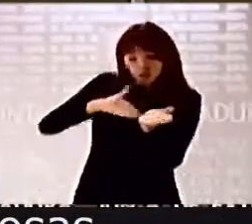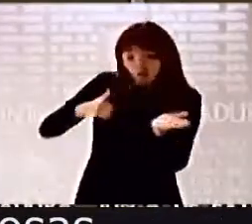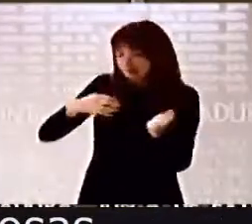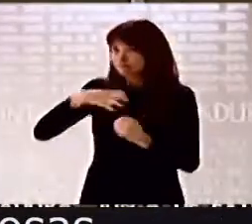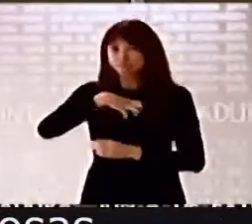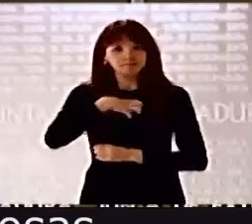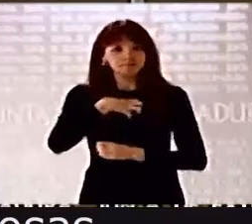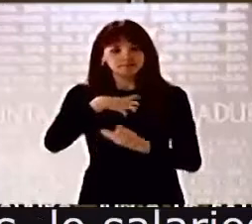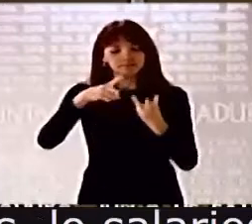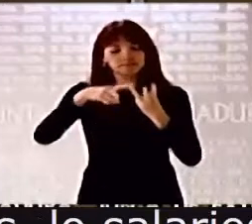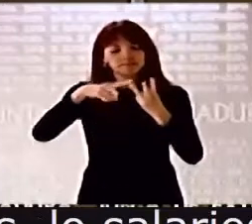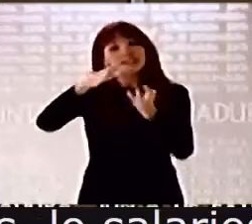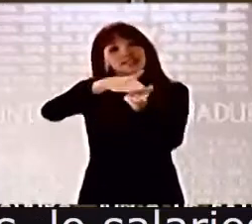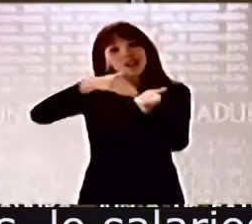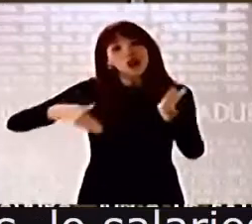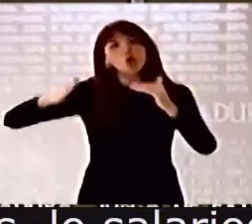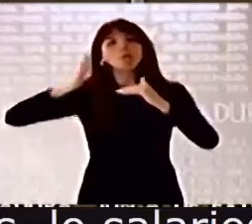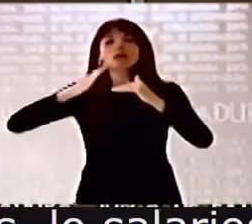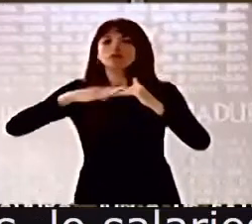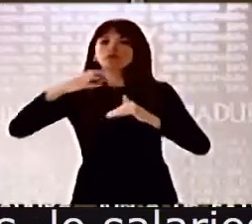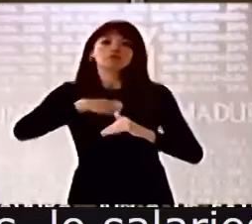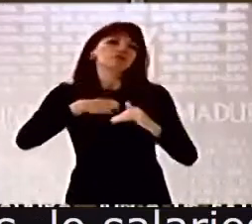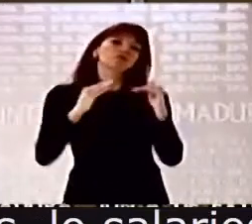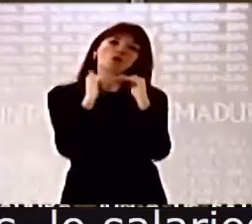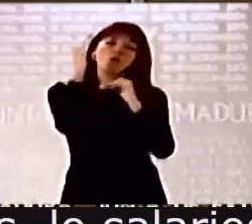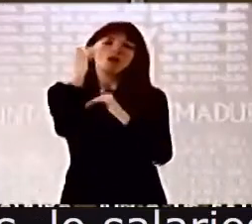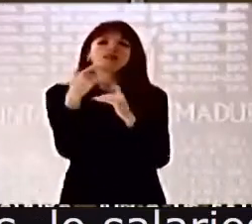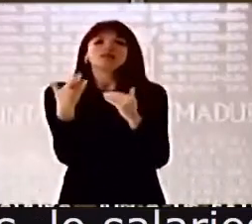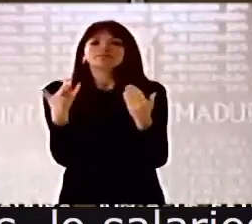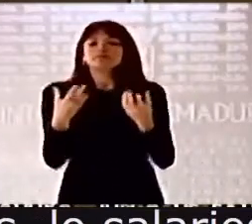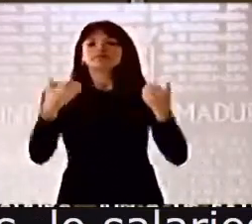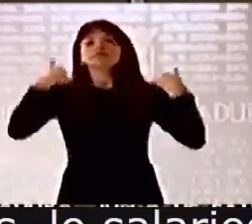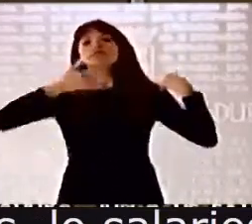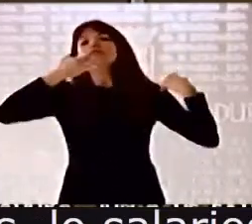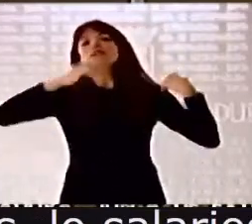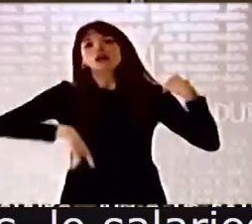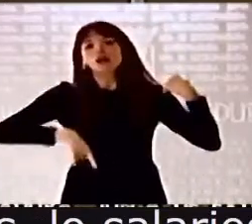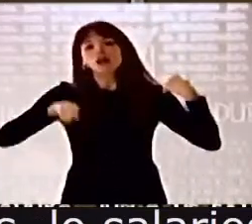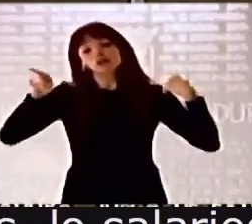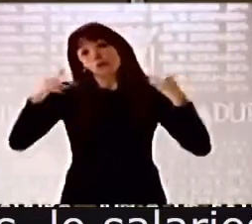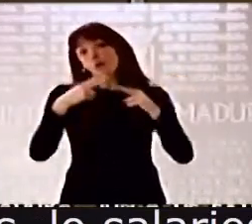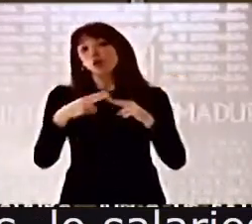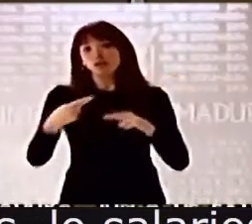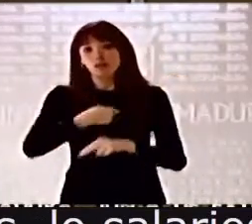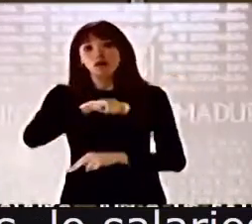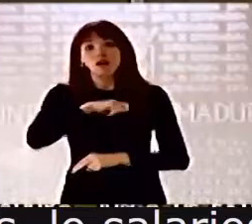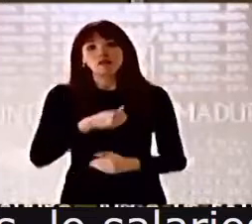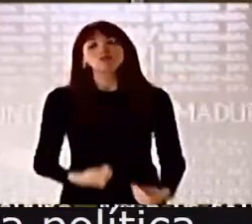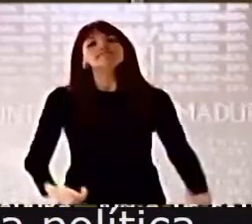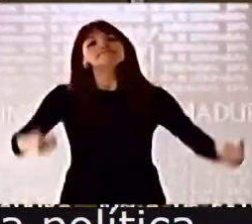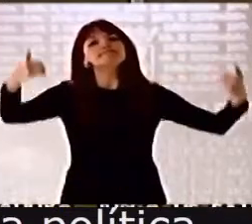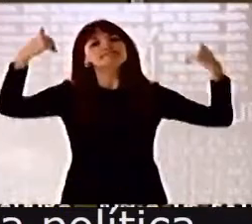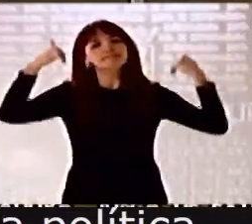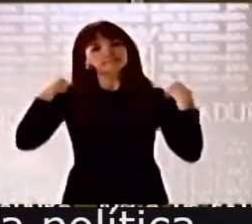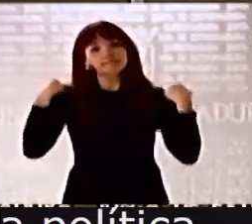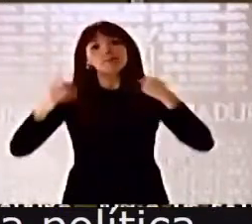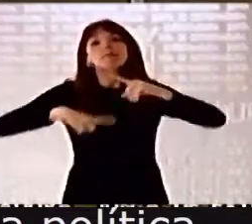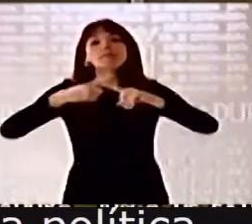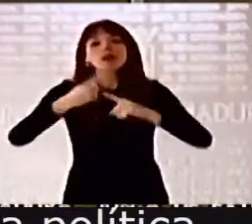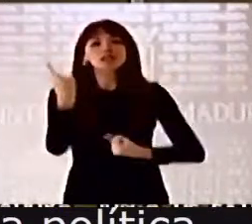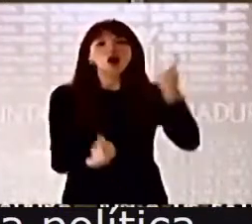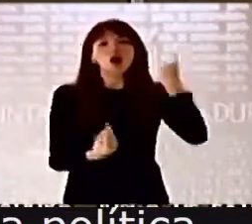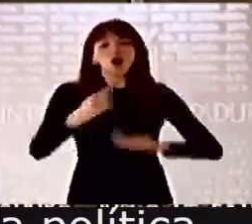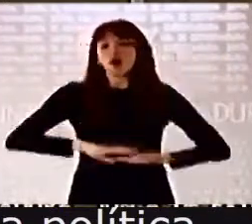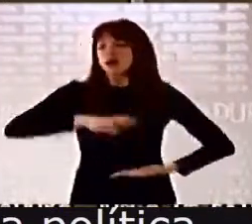mínimo, esto tiene responsable, que es la política española en estos momentos, y la incapacidad de algunos de permitir que